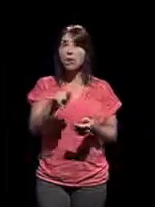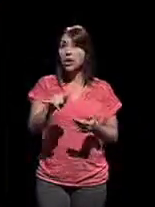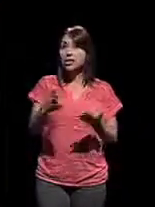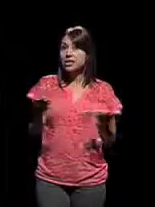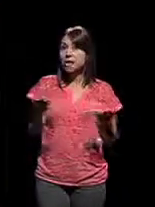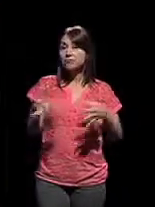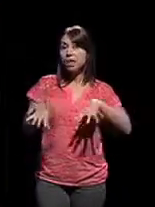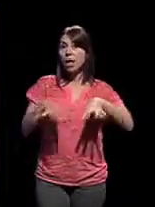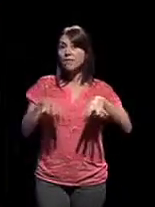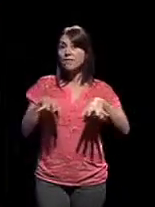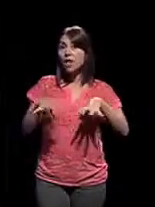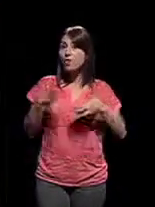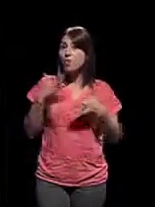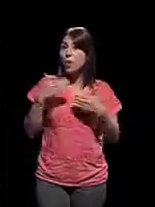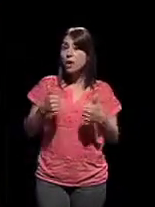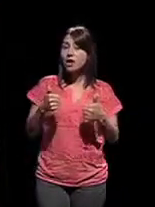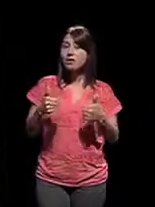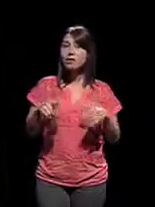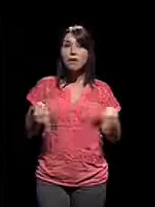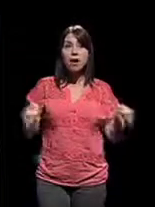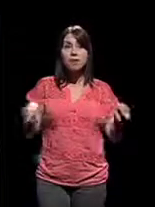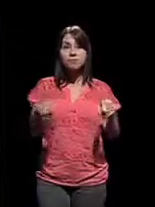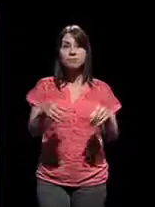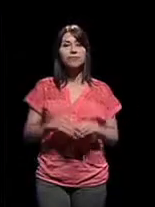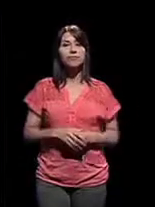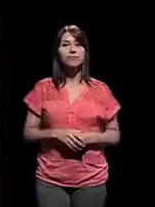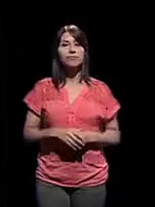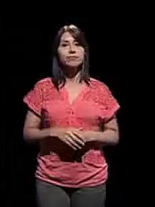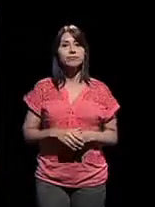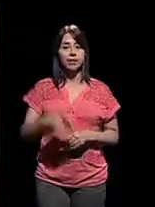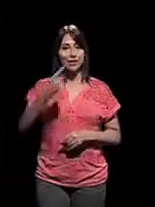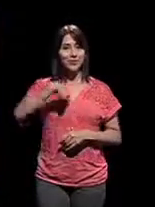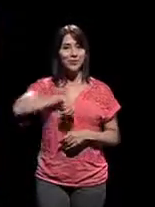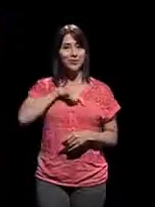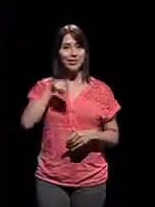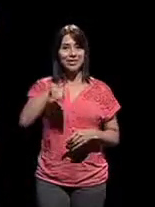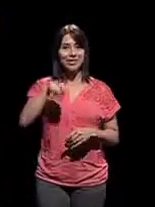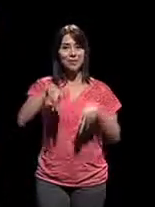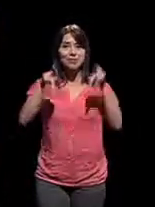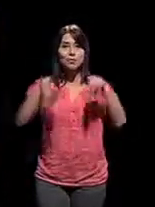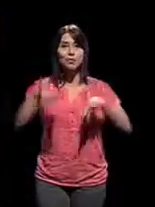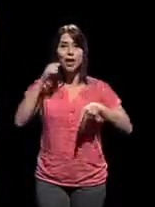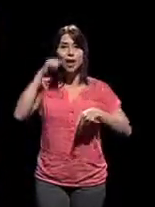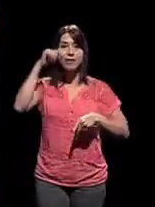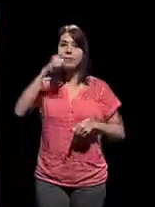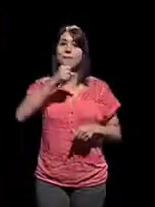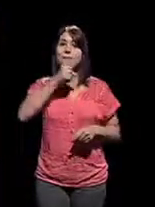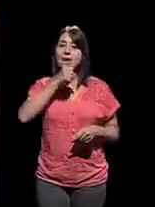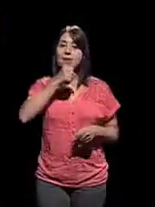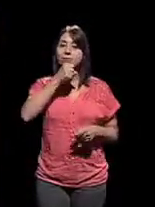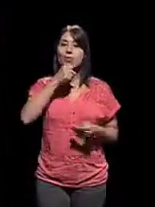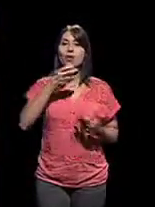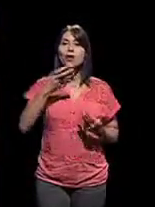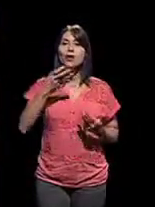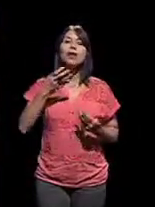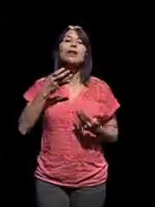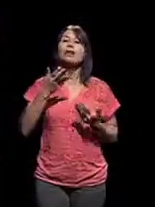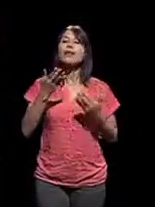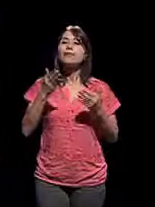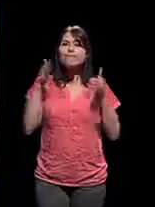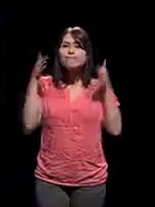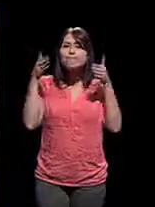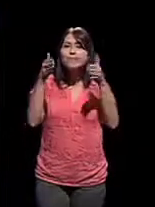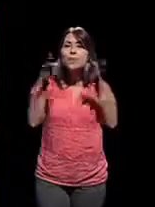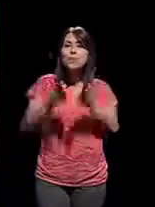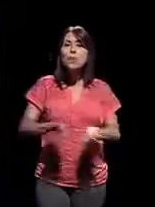educación un poquillo como esta, que es una actividad buenísima. Necesitamos que el adulto mayor